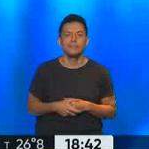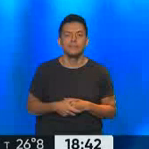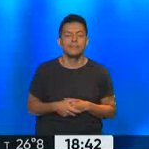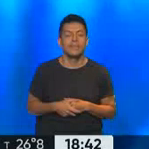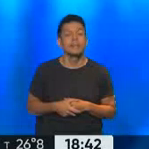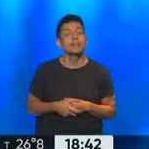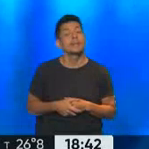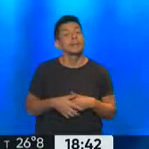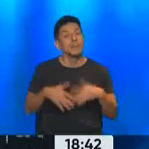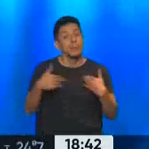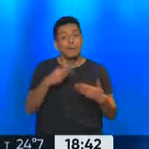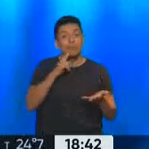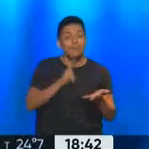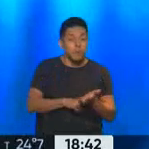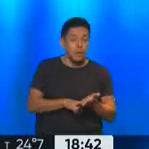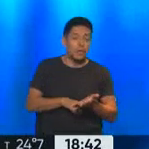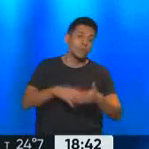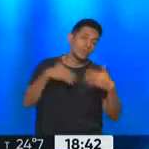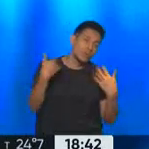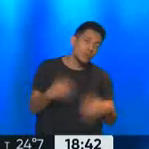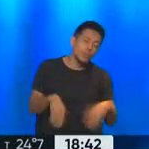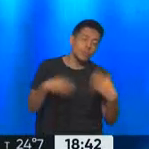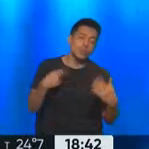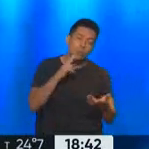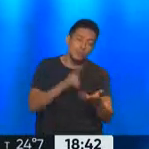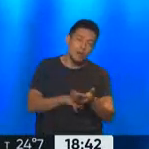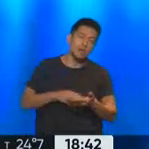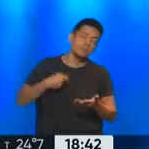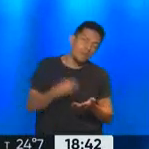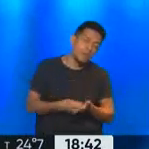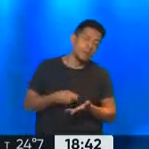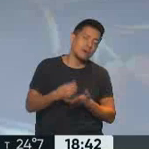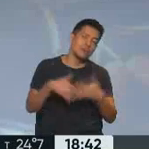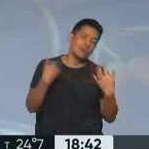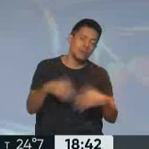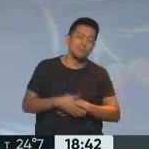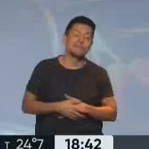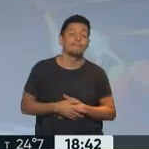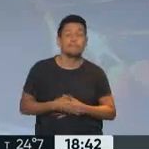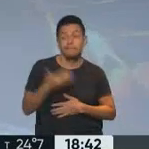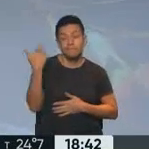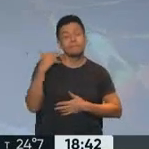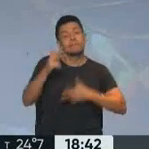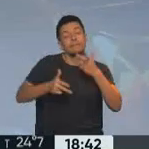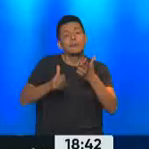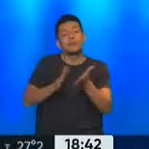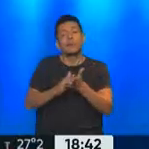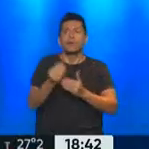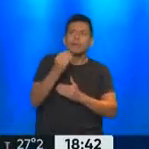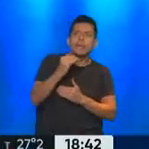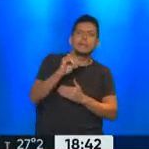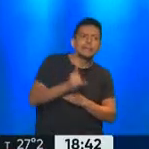Ay, la Tarifeli, la Tarifeli. Ay, la Tarifeli, la Tarifeli. Recién hablábamos de qué comer y no